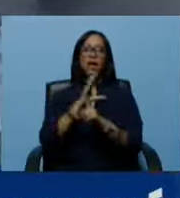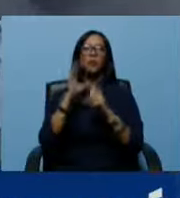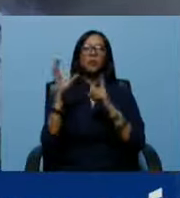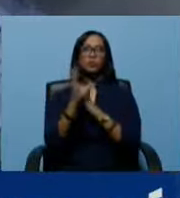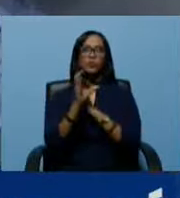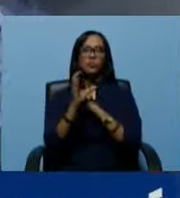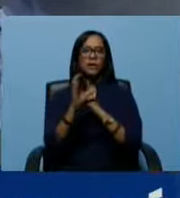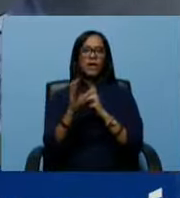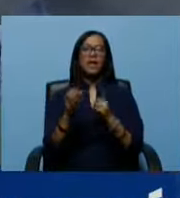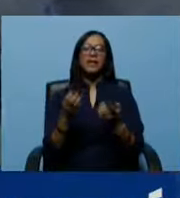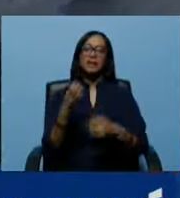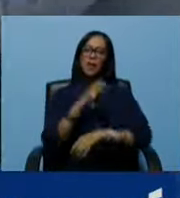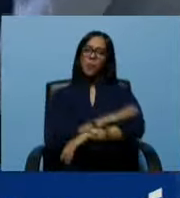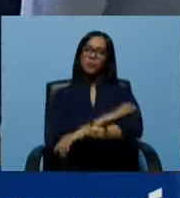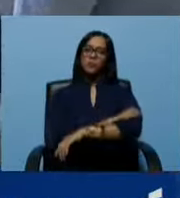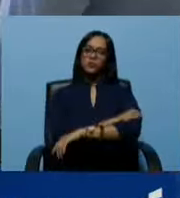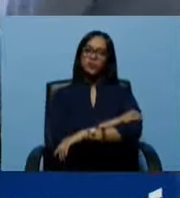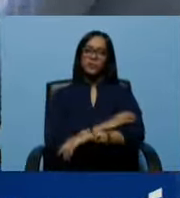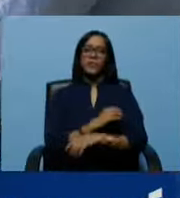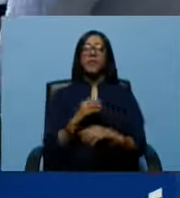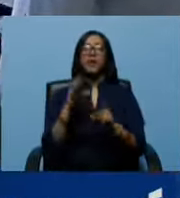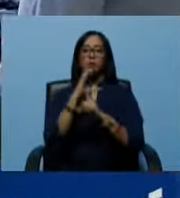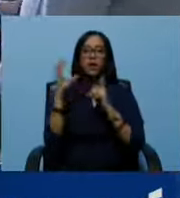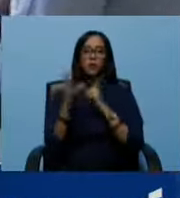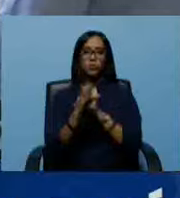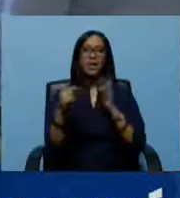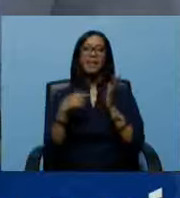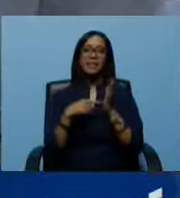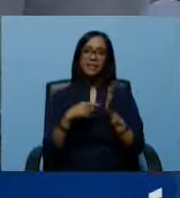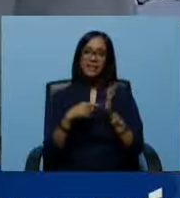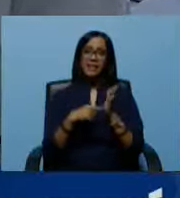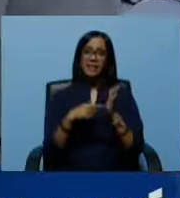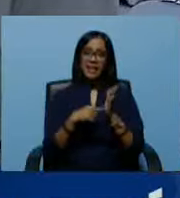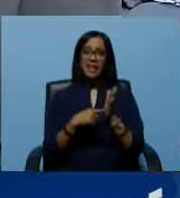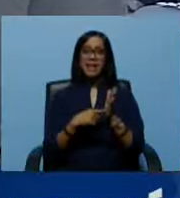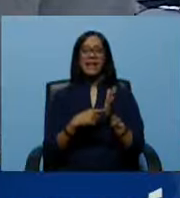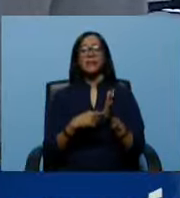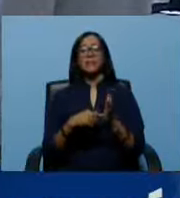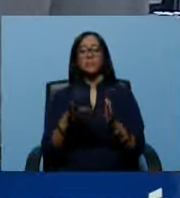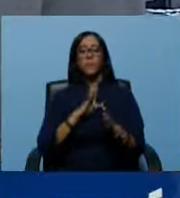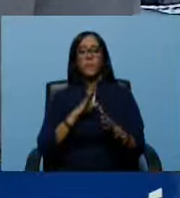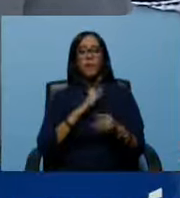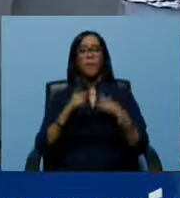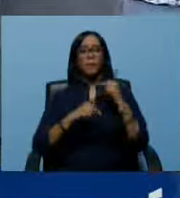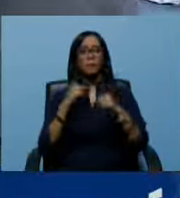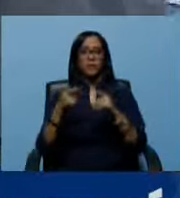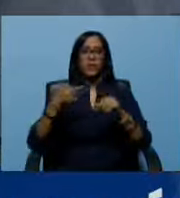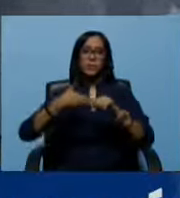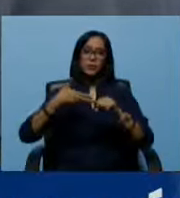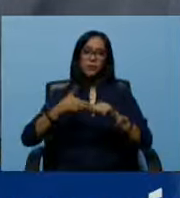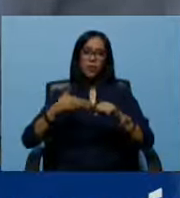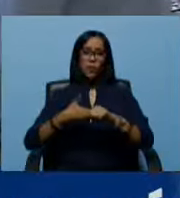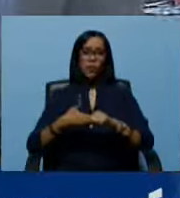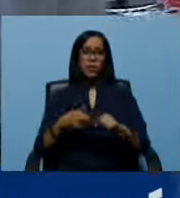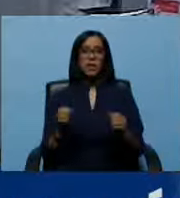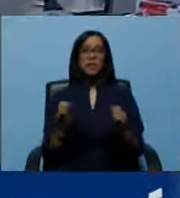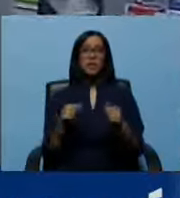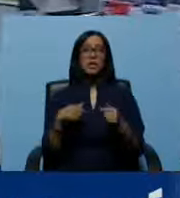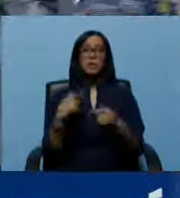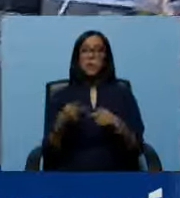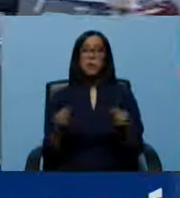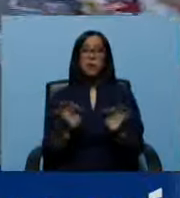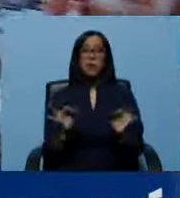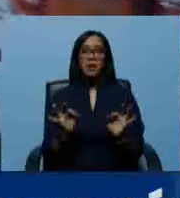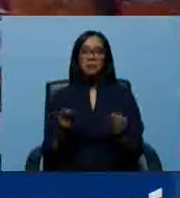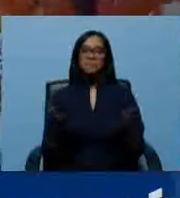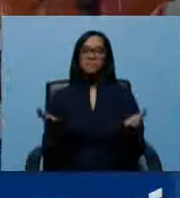República, una cultura rentista, una cultura dependiente de la producción petrolera, de la industria petrolera, y aquí estamos